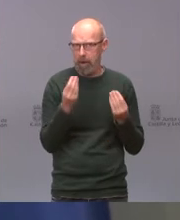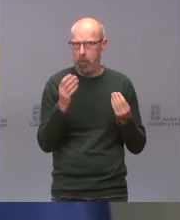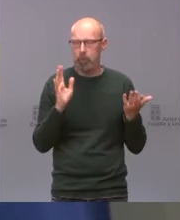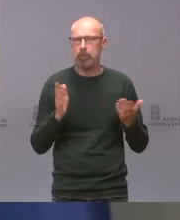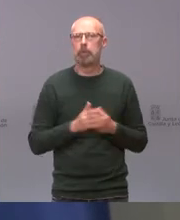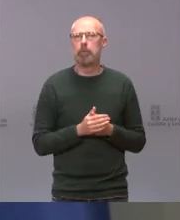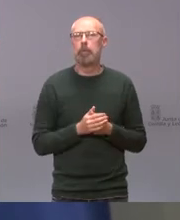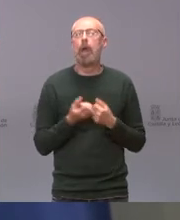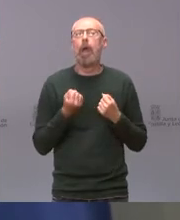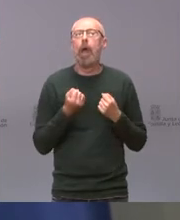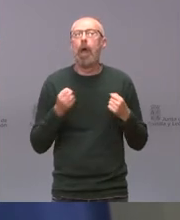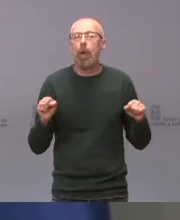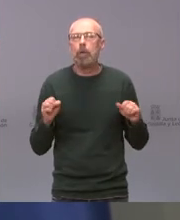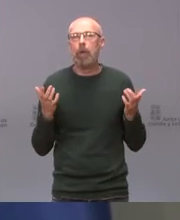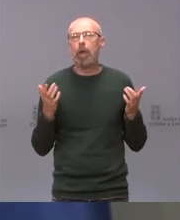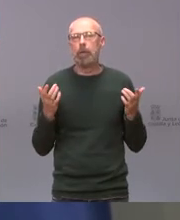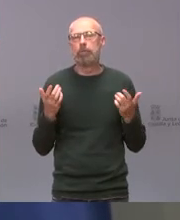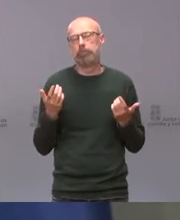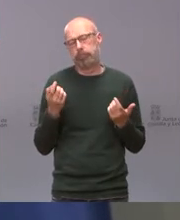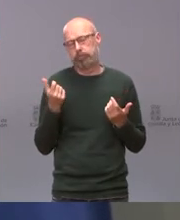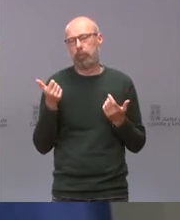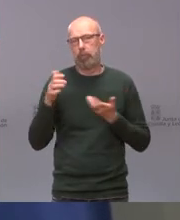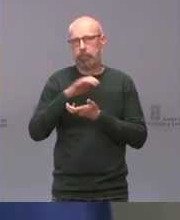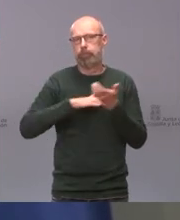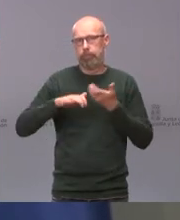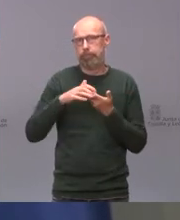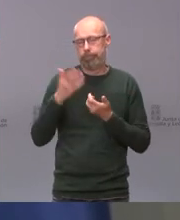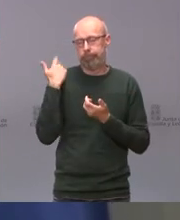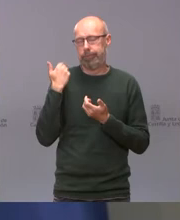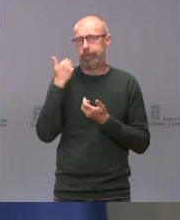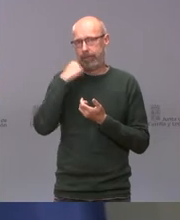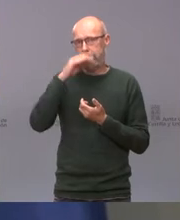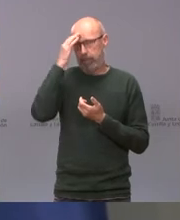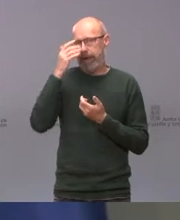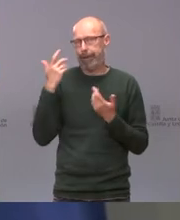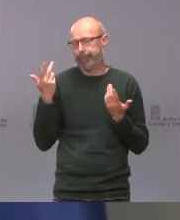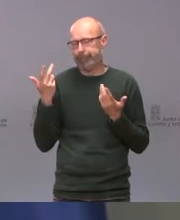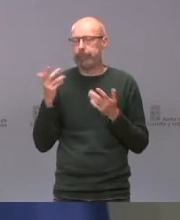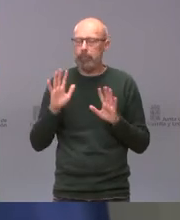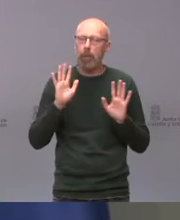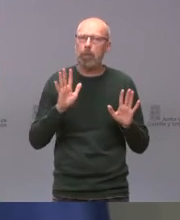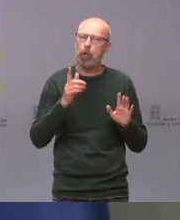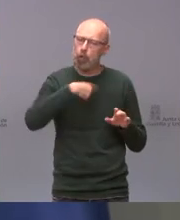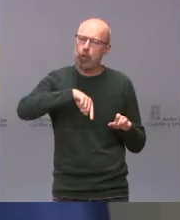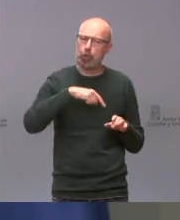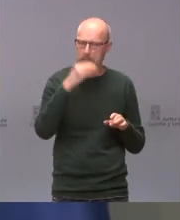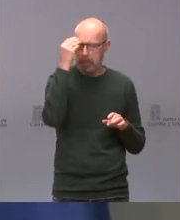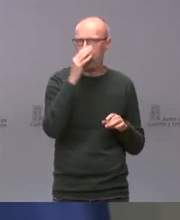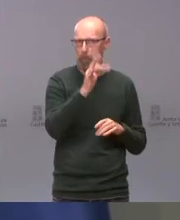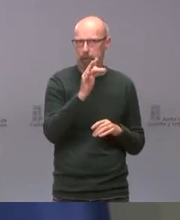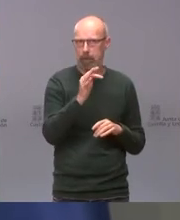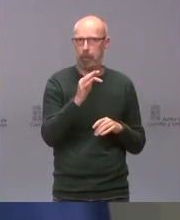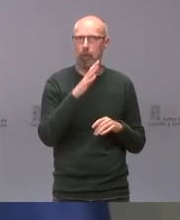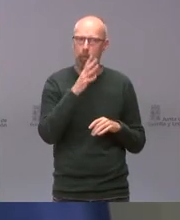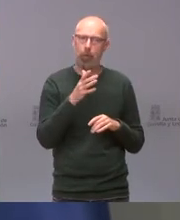a pesar del caos organizado este fin de semana, razonablemente optimistas en lo que respecta a la letalidad,